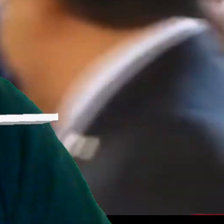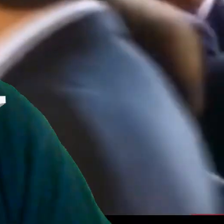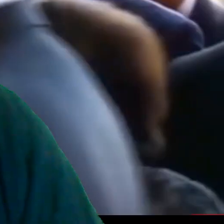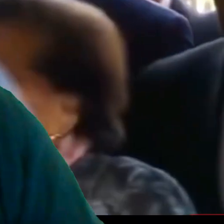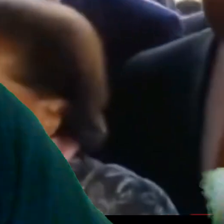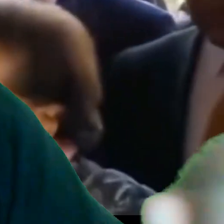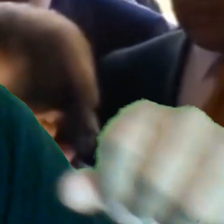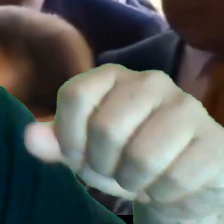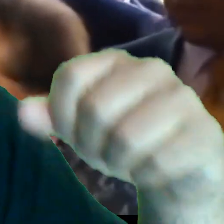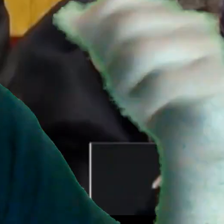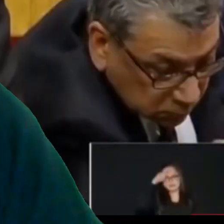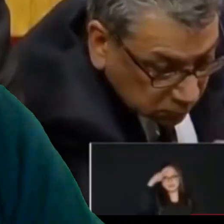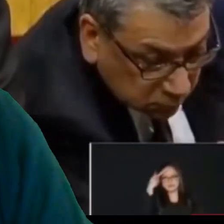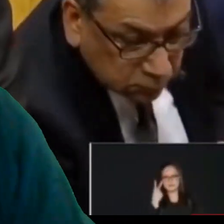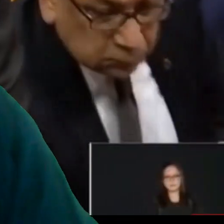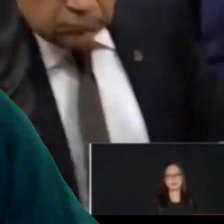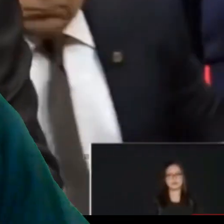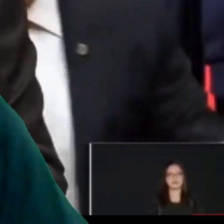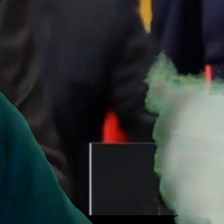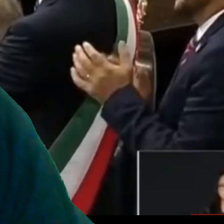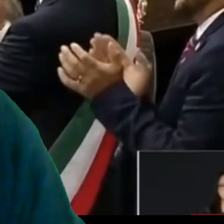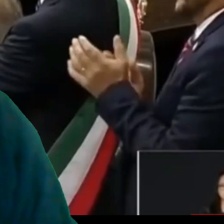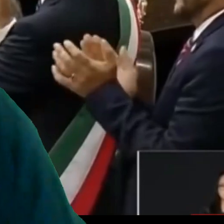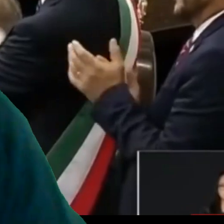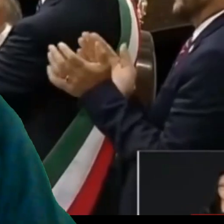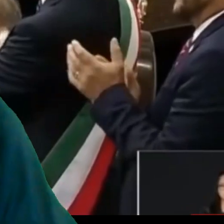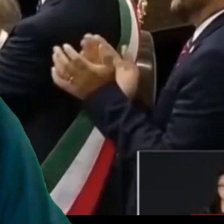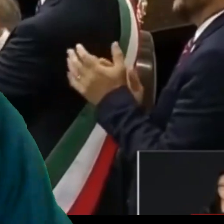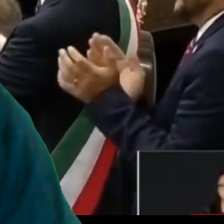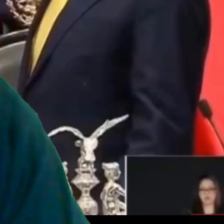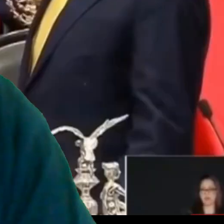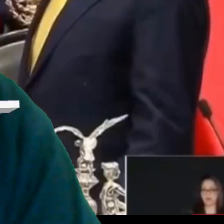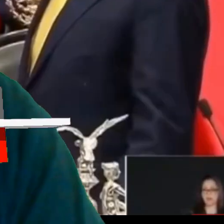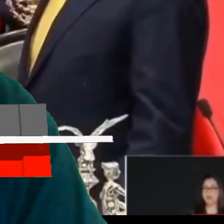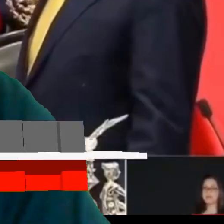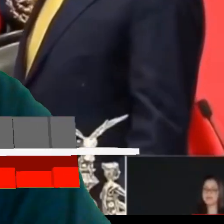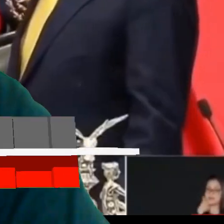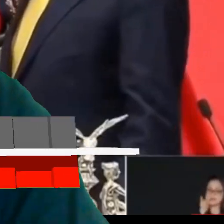y se distraiga y turiste y haga negocios.